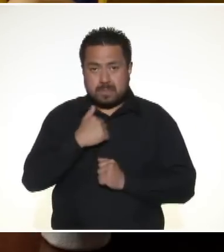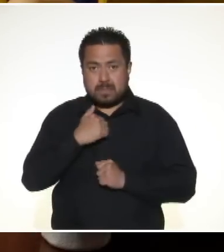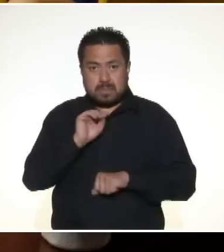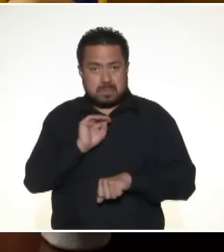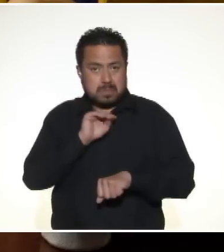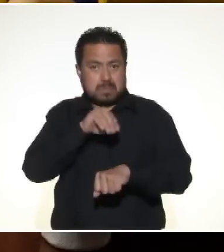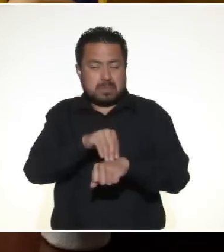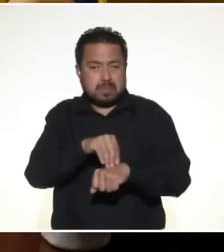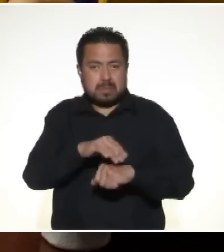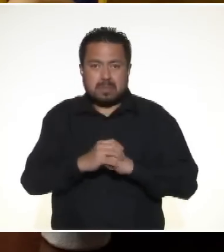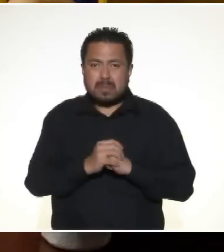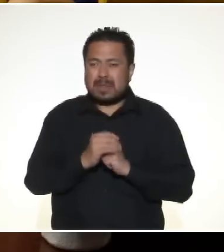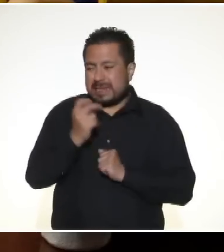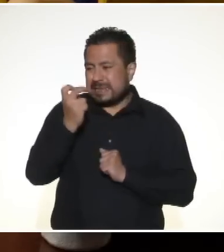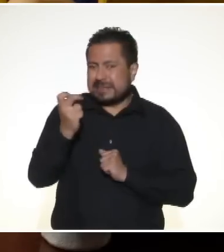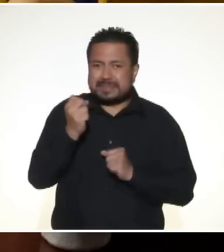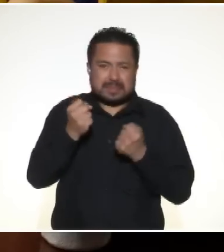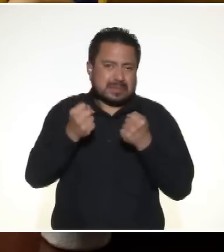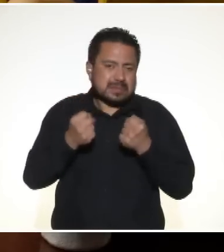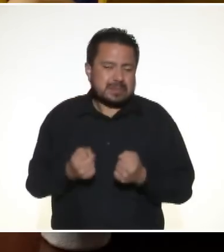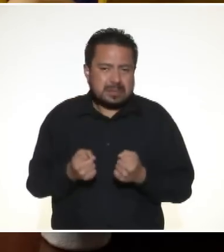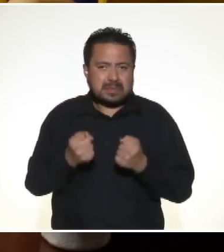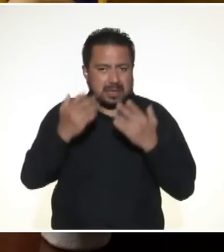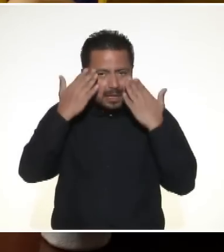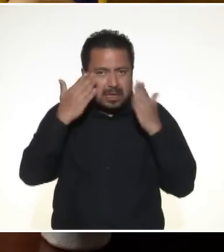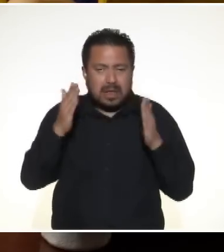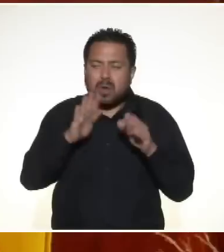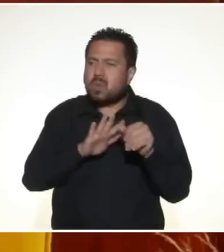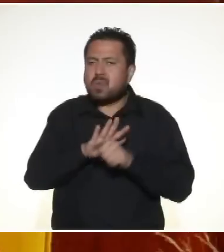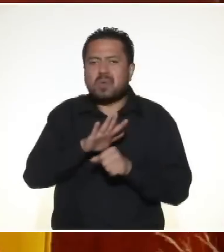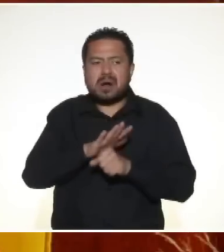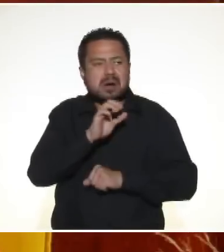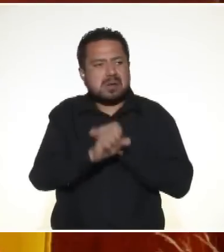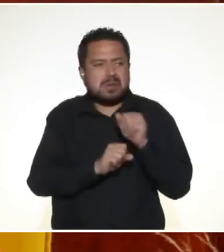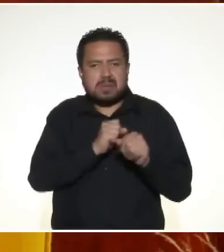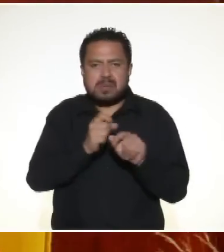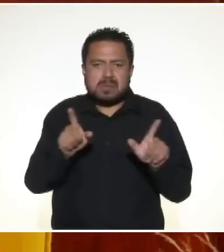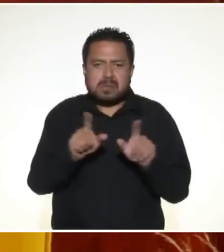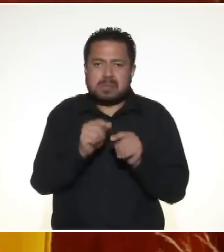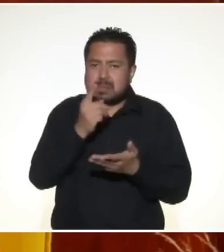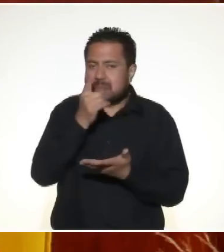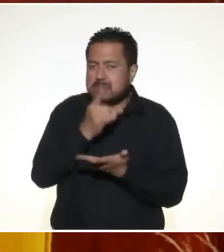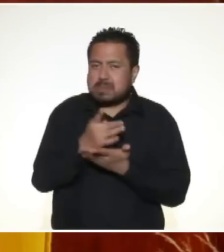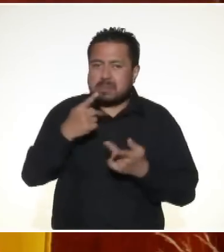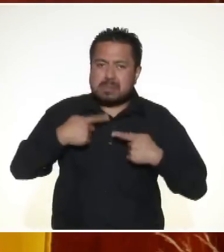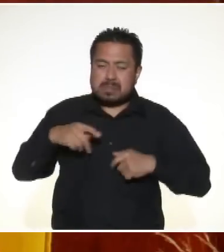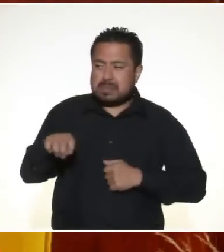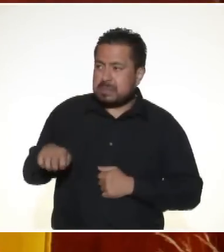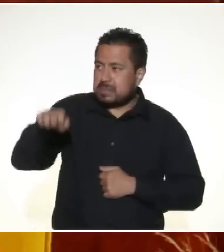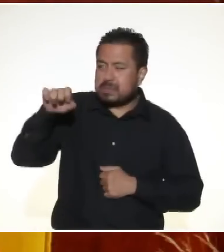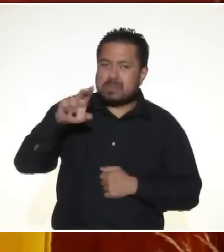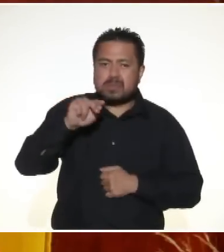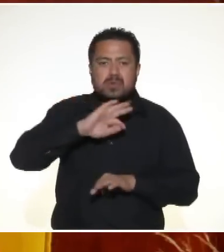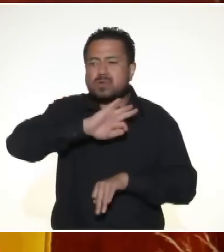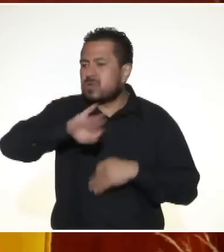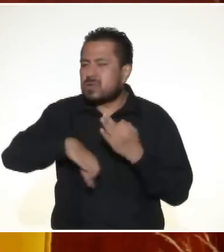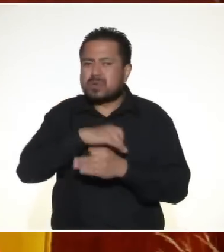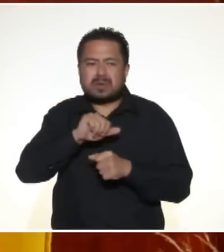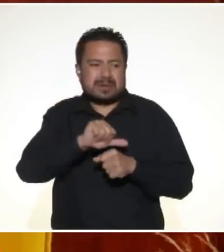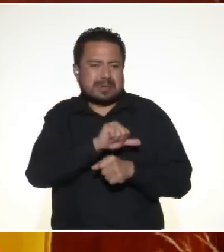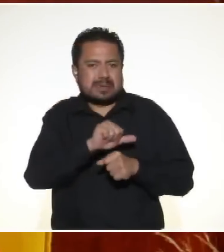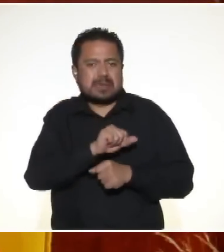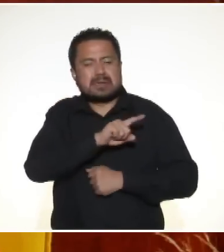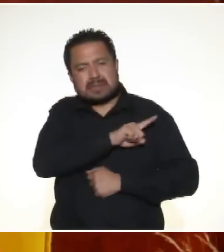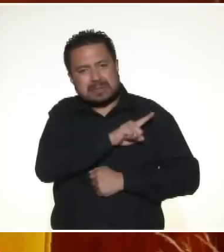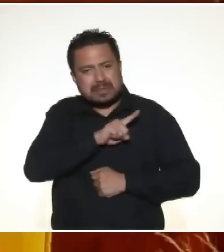pondría ese mecanismo de seguridad abierto a cualquier edad, no solo para los adultos mayores. Todos los que manejamos un vehículo debemos